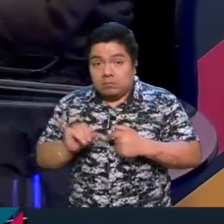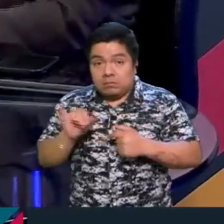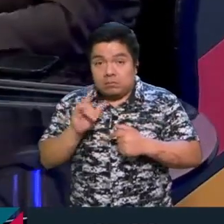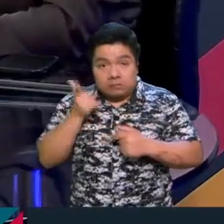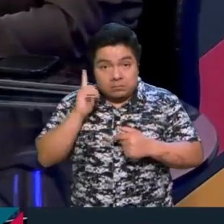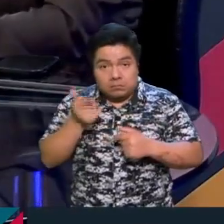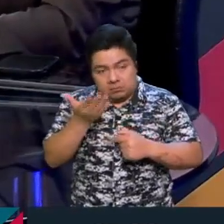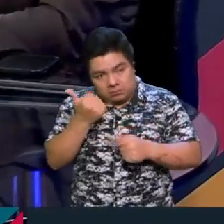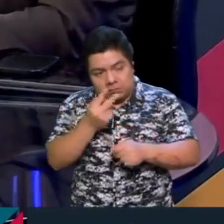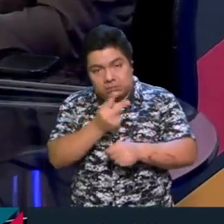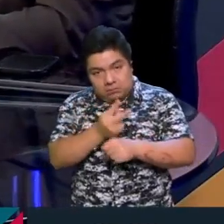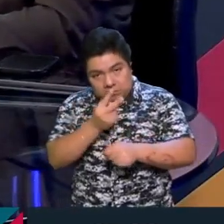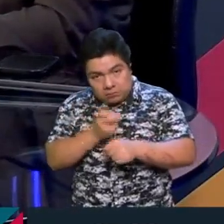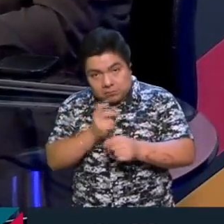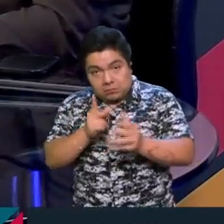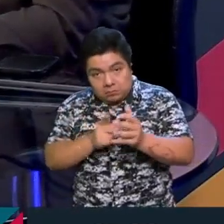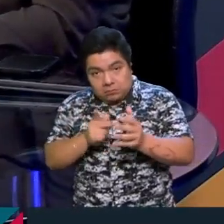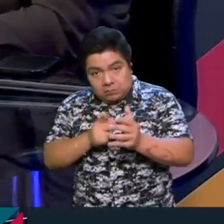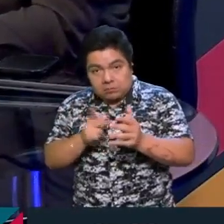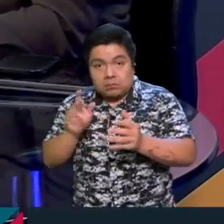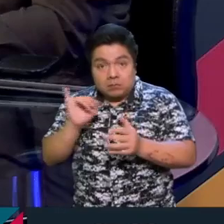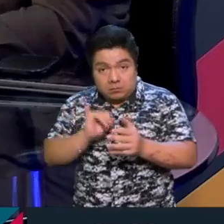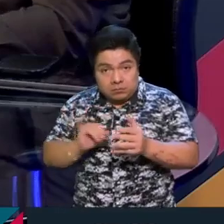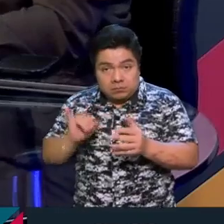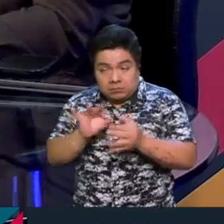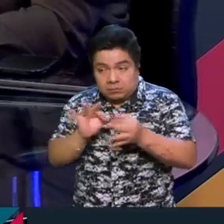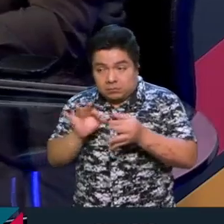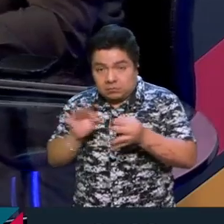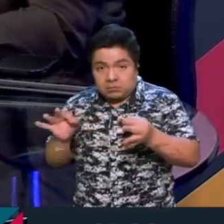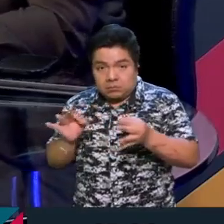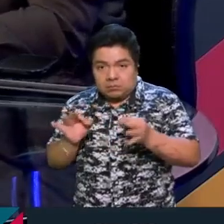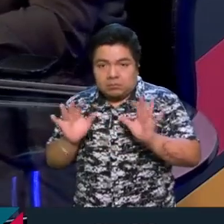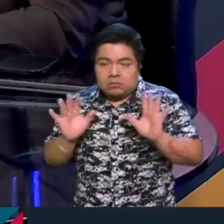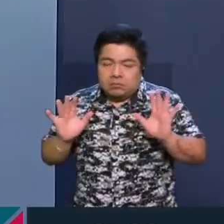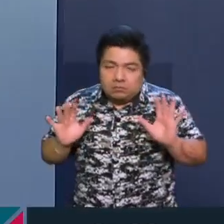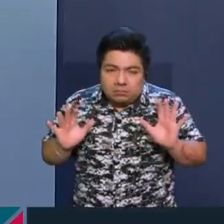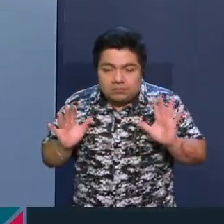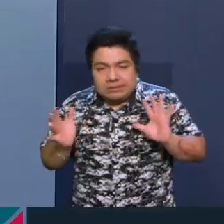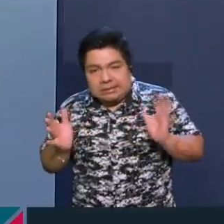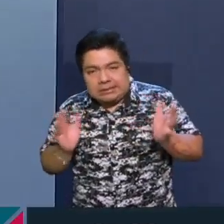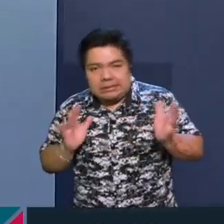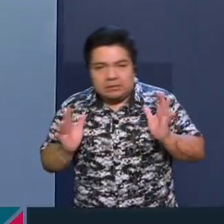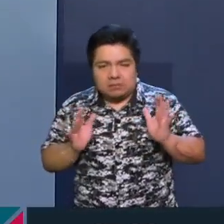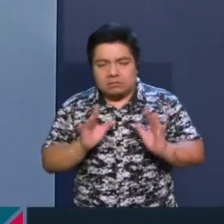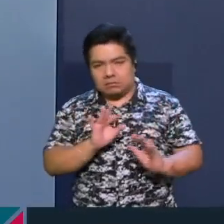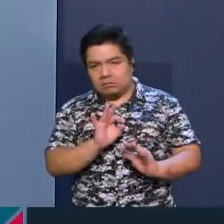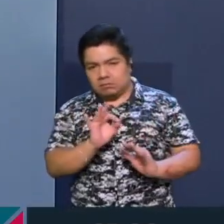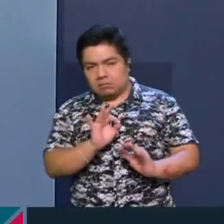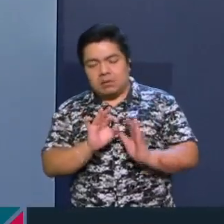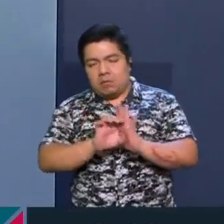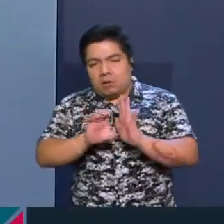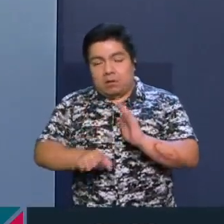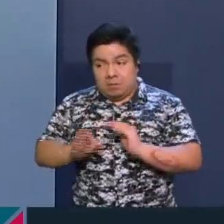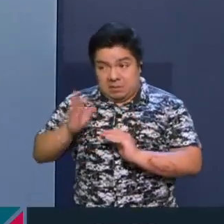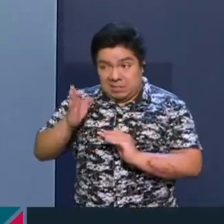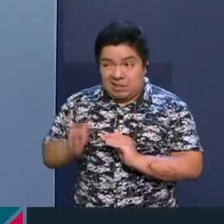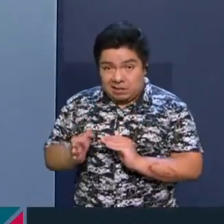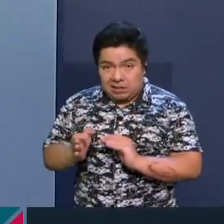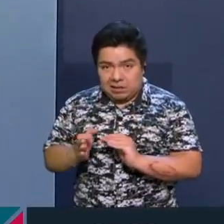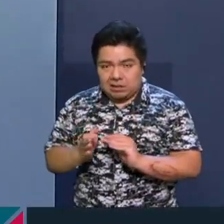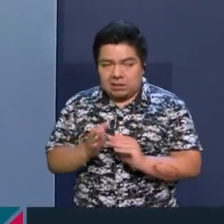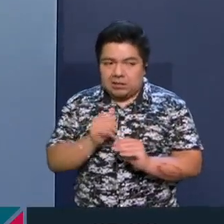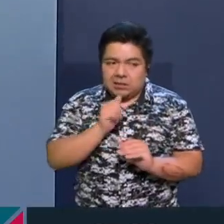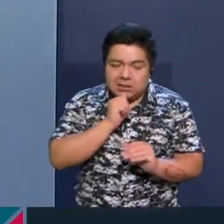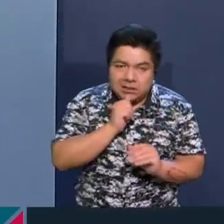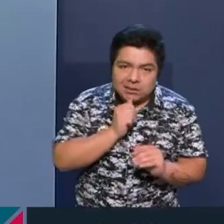también hacerte la invitación aquí para que nos acompañes el jueves y lo comentemos acá. Sin embargo, ¿hay forma de que si esto se aprueba no se